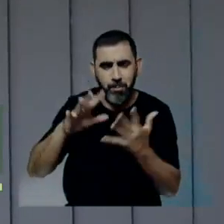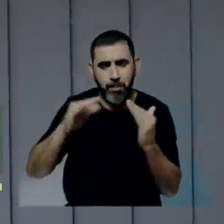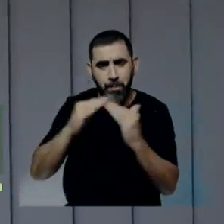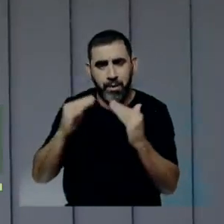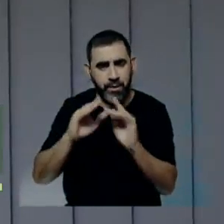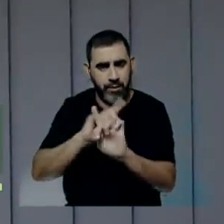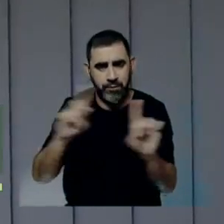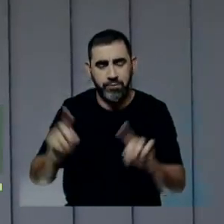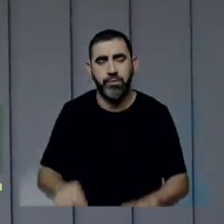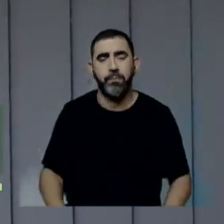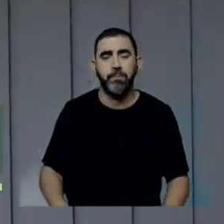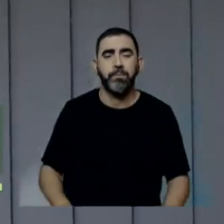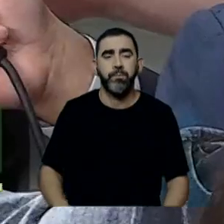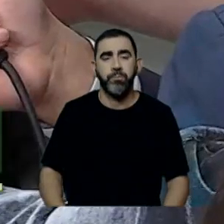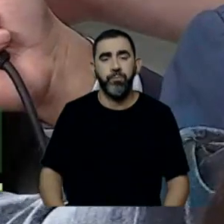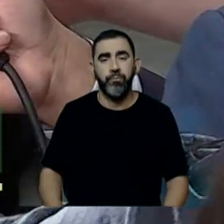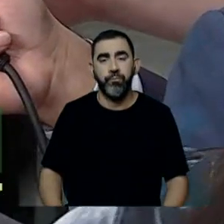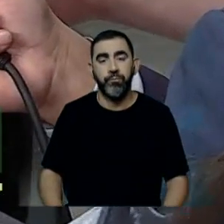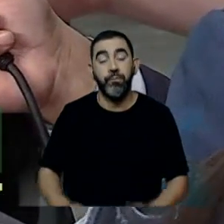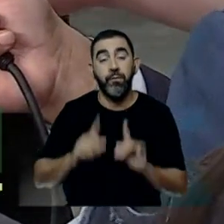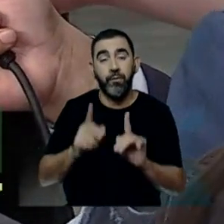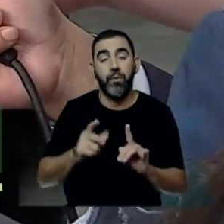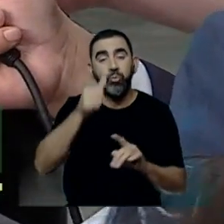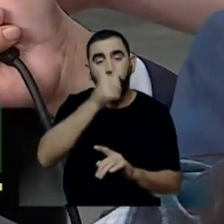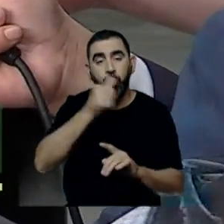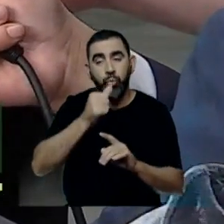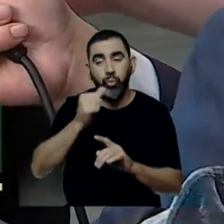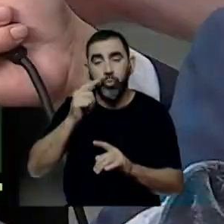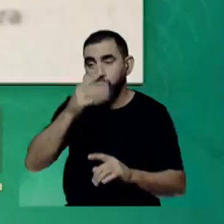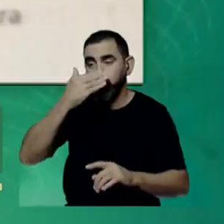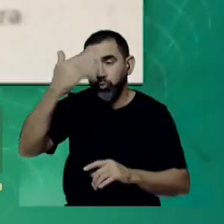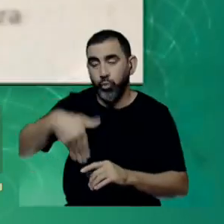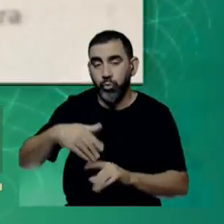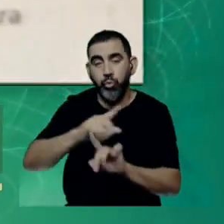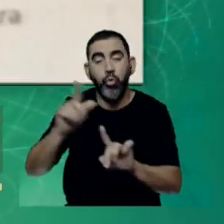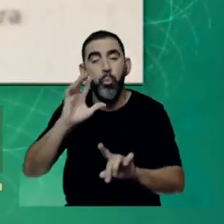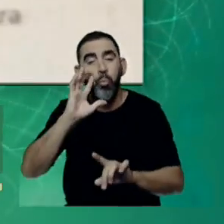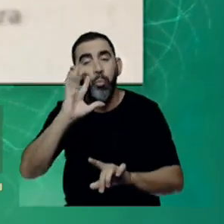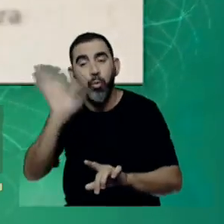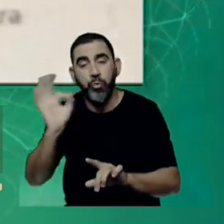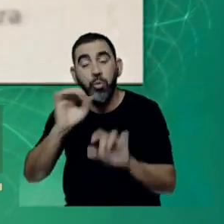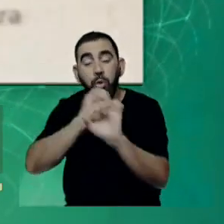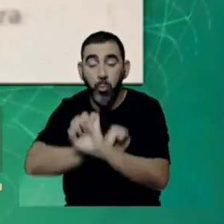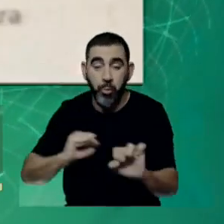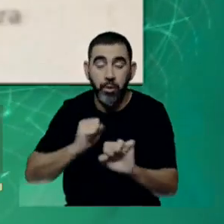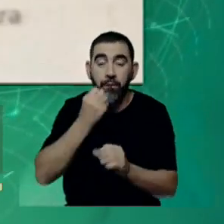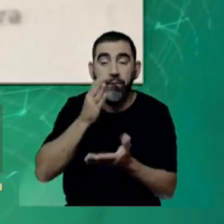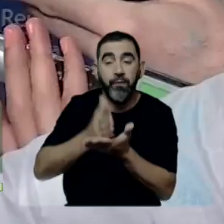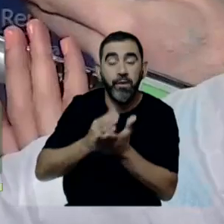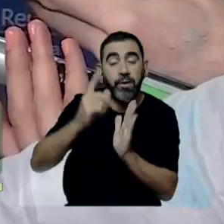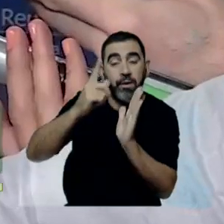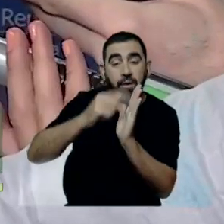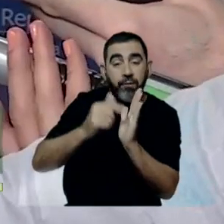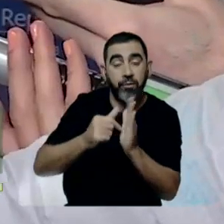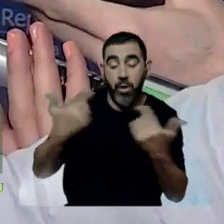los requisitos establecidos en la normativa. Además, se dio una solución de carácter definitivo y no transitorio que podía haber sido un subsidio de alquiler.